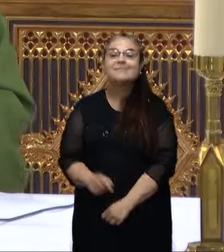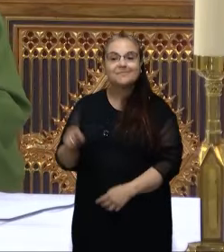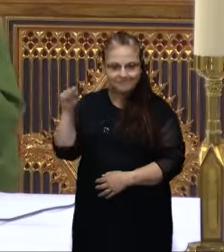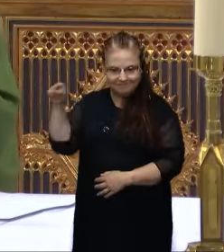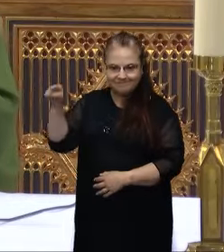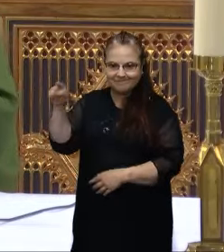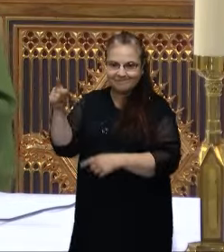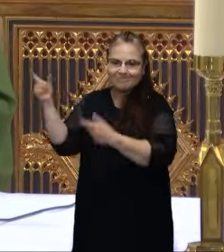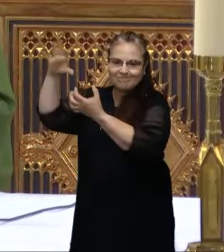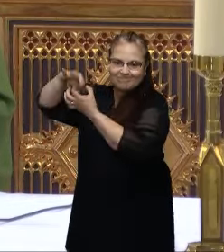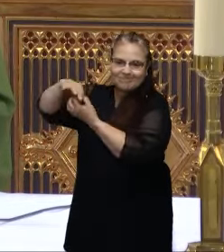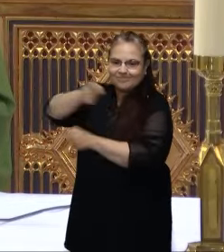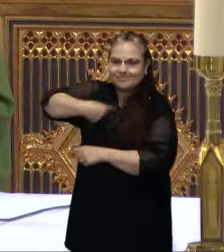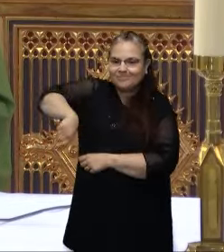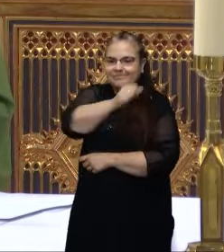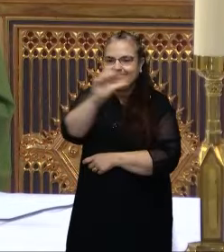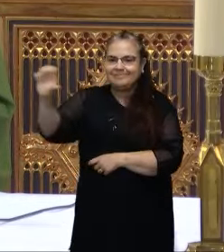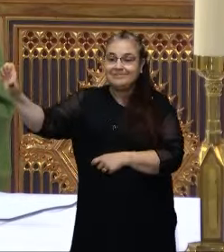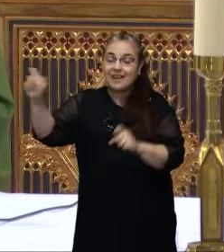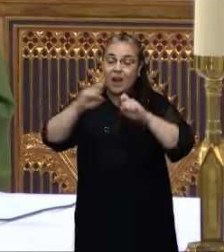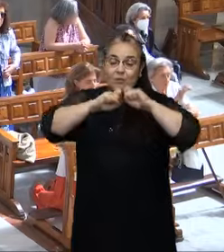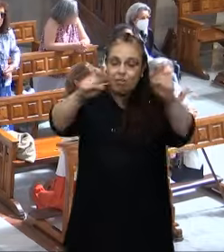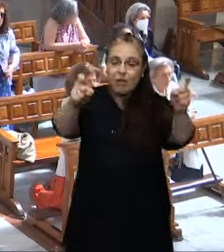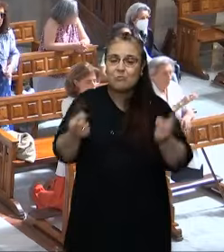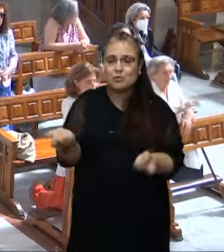Este es el sacramento de nuestra fe.